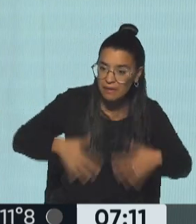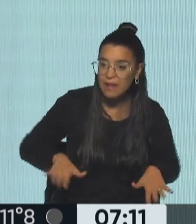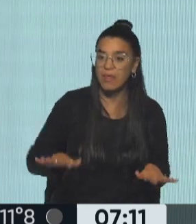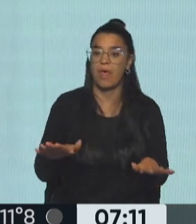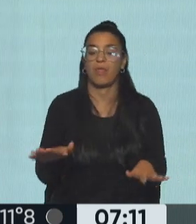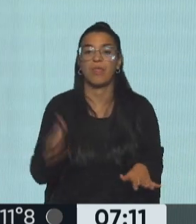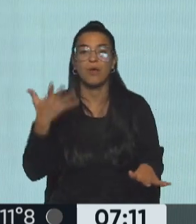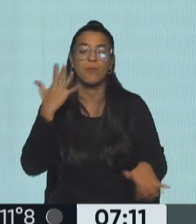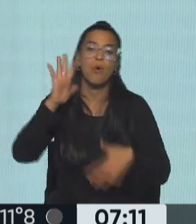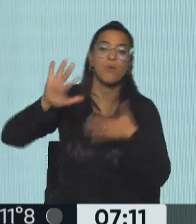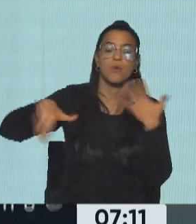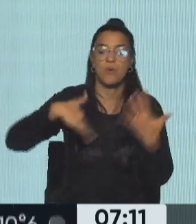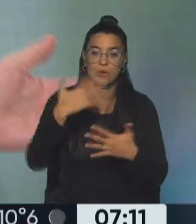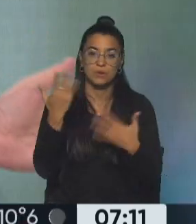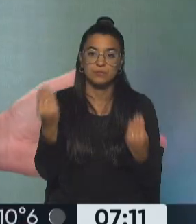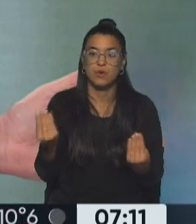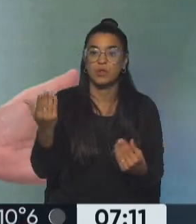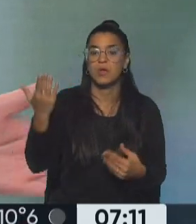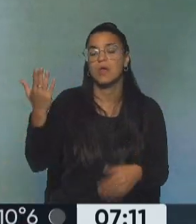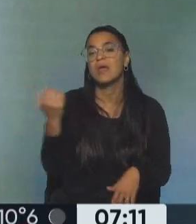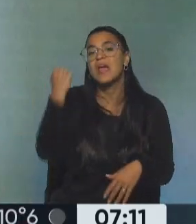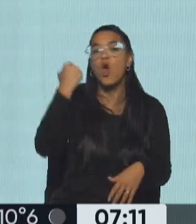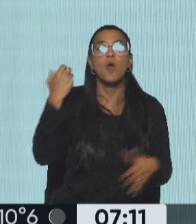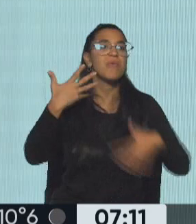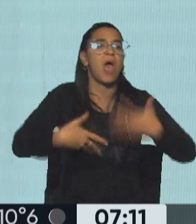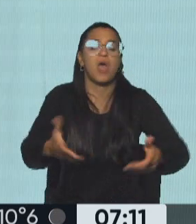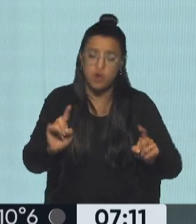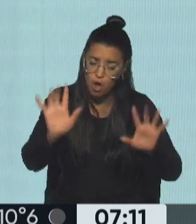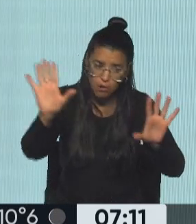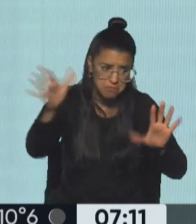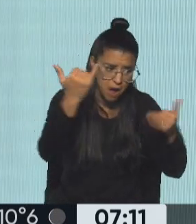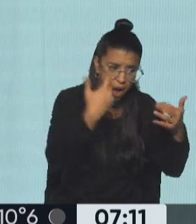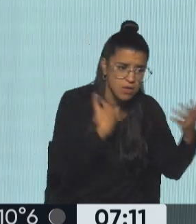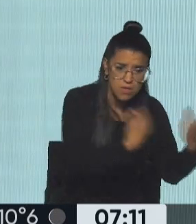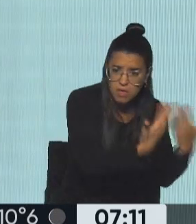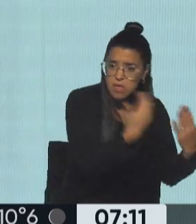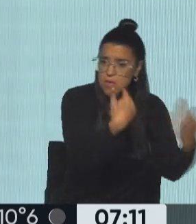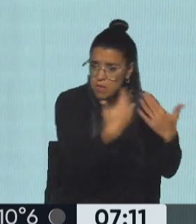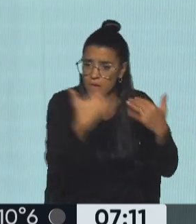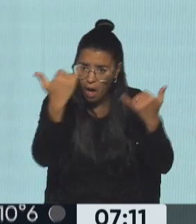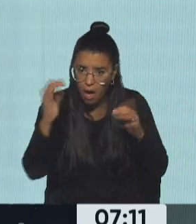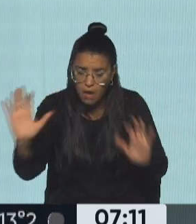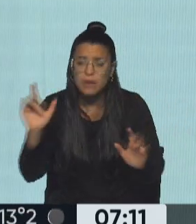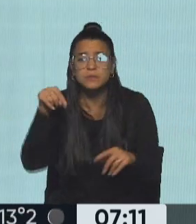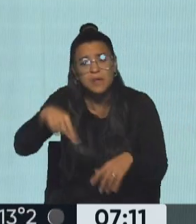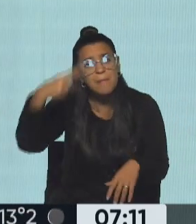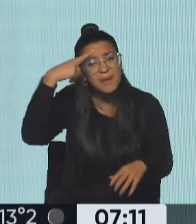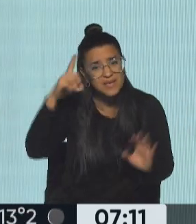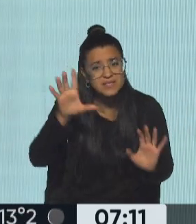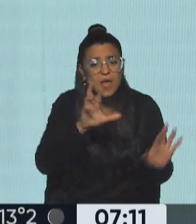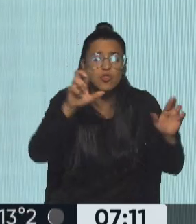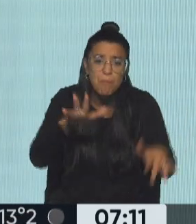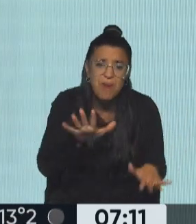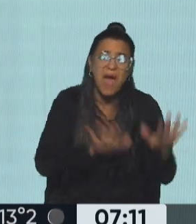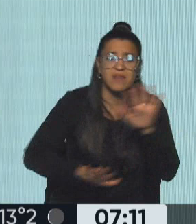vuelvo a decir turbulencias que la economía no está la deriva exactamente y que sobre todo se está pensando en